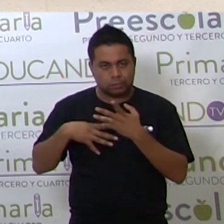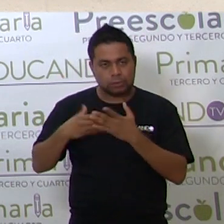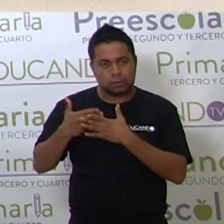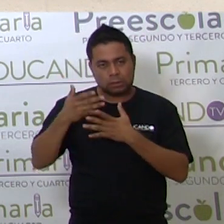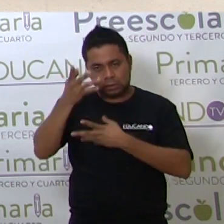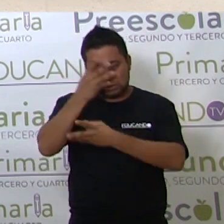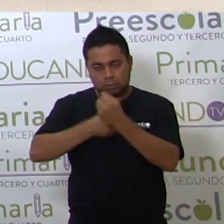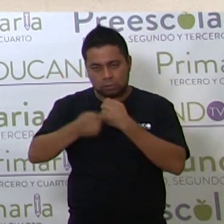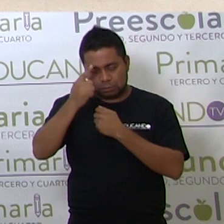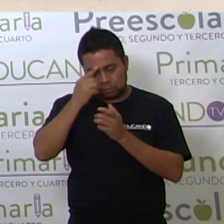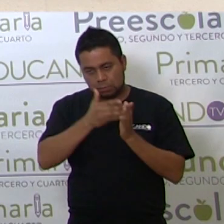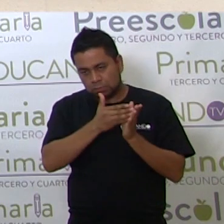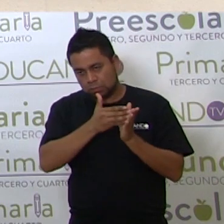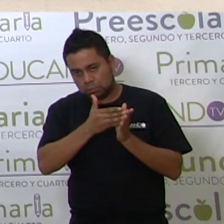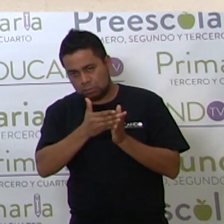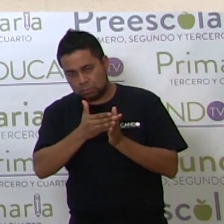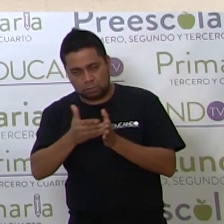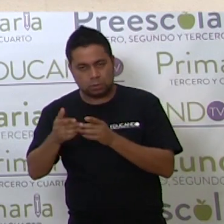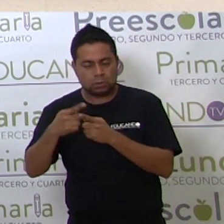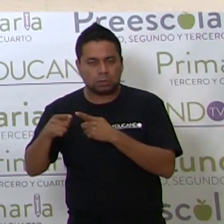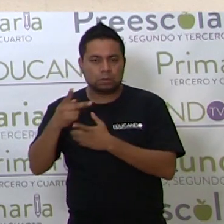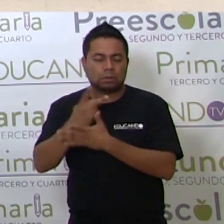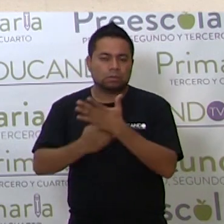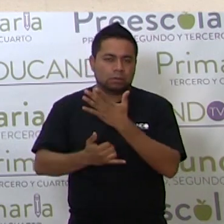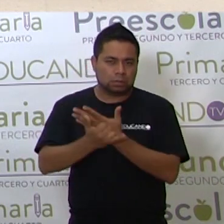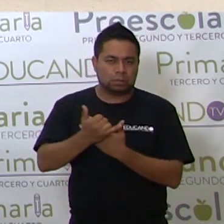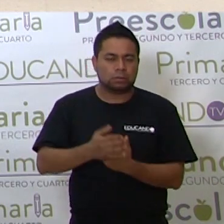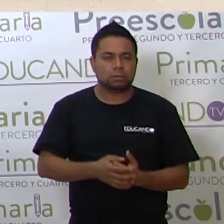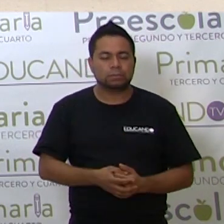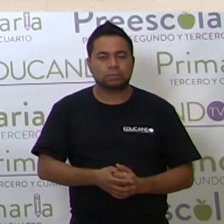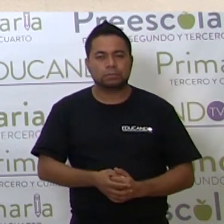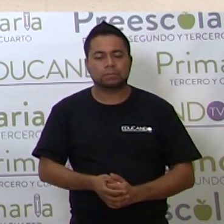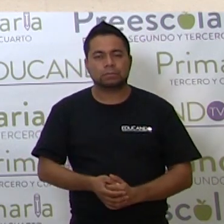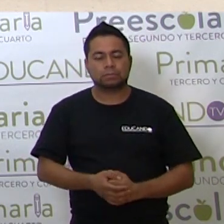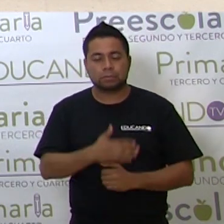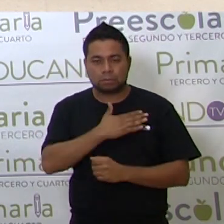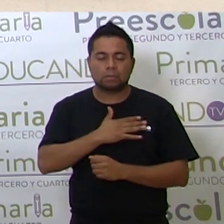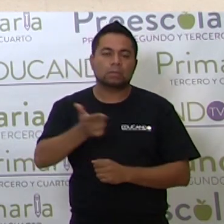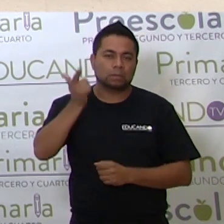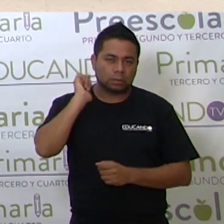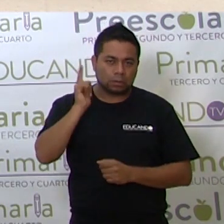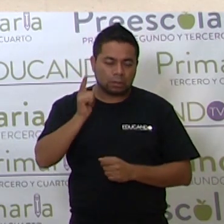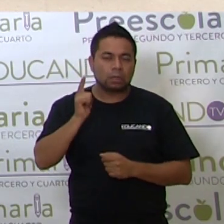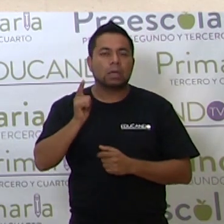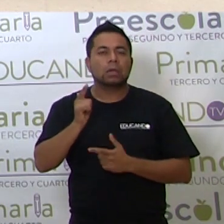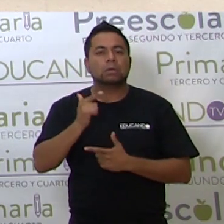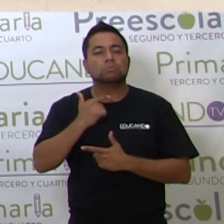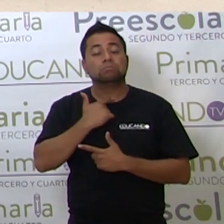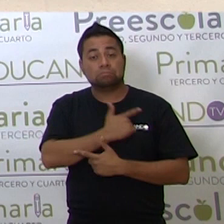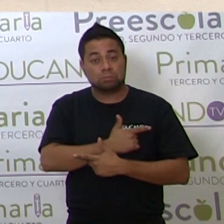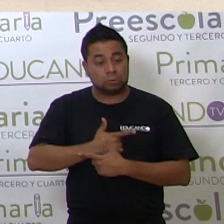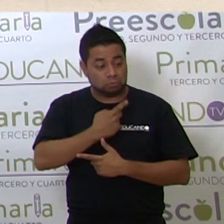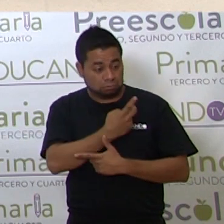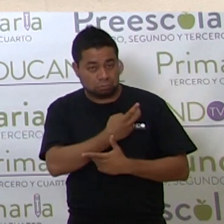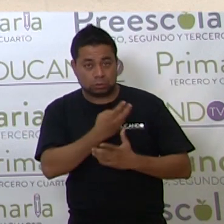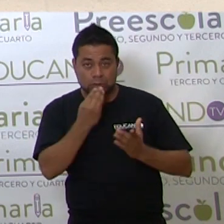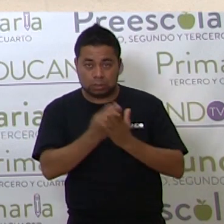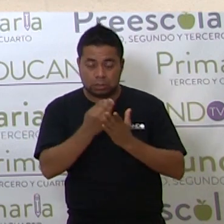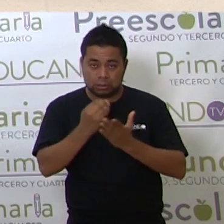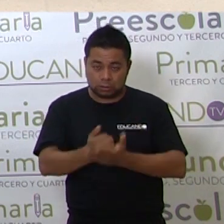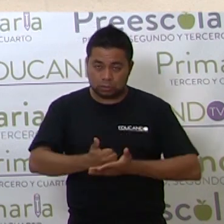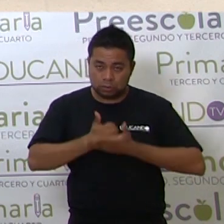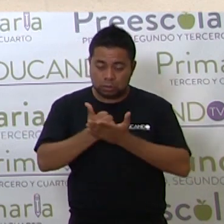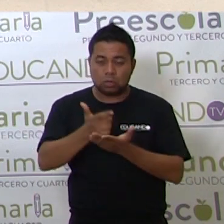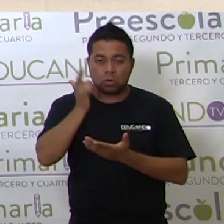a lo largo de los otros proyectos y las clases bueno espero que te haya sido de utilidad todo esto espero